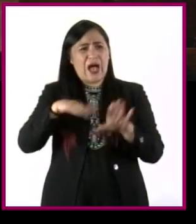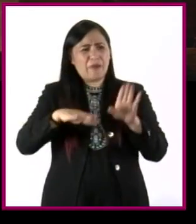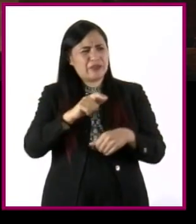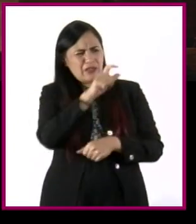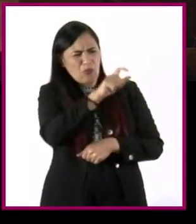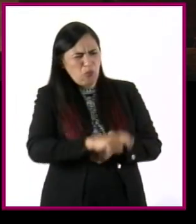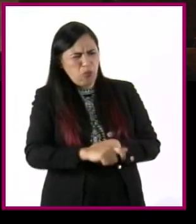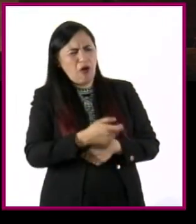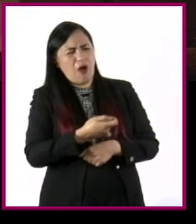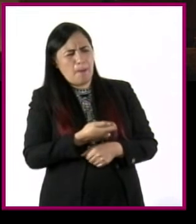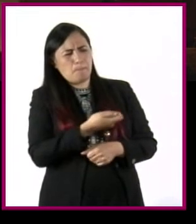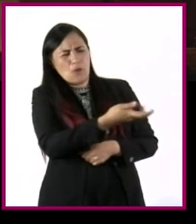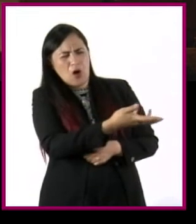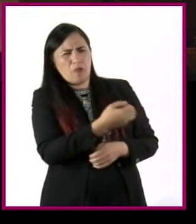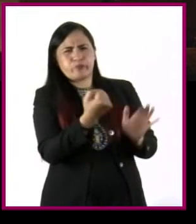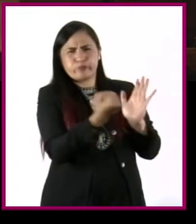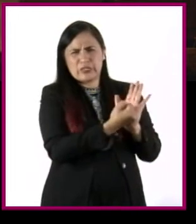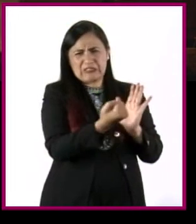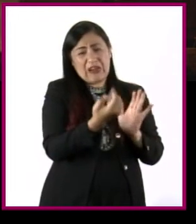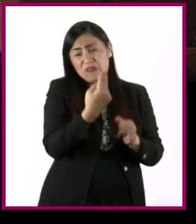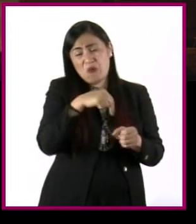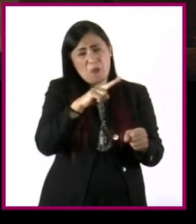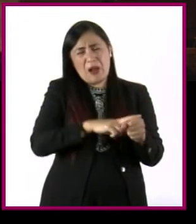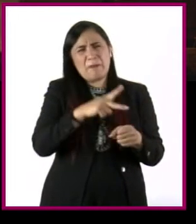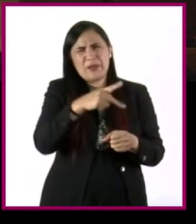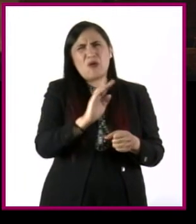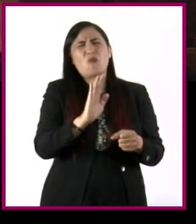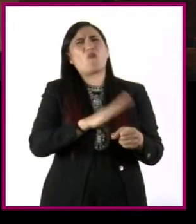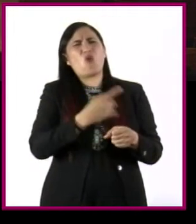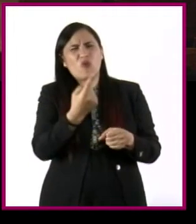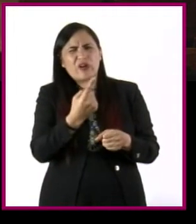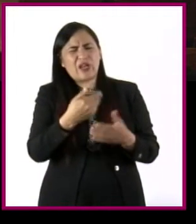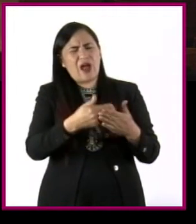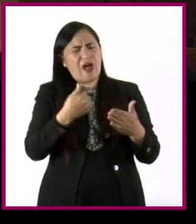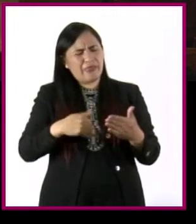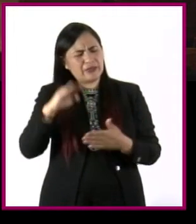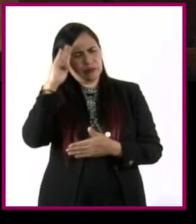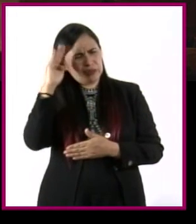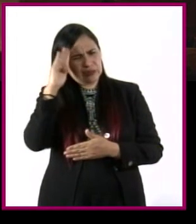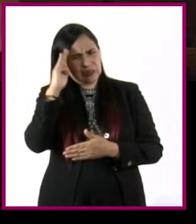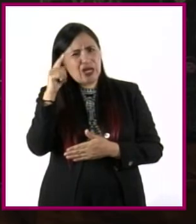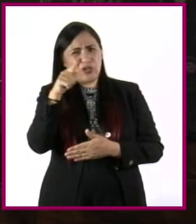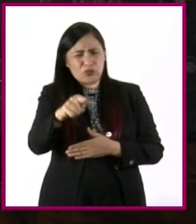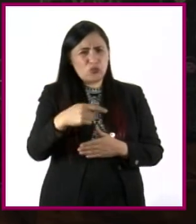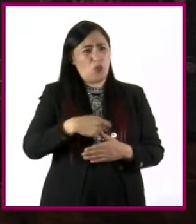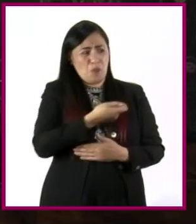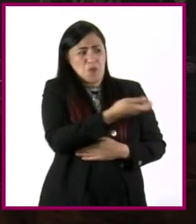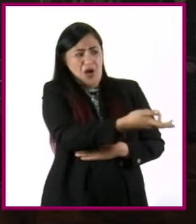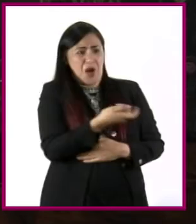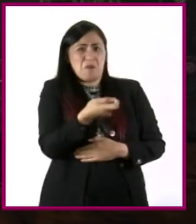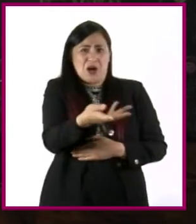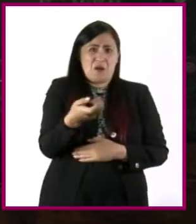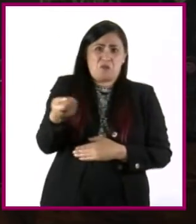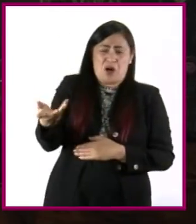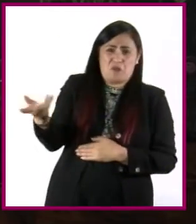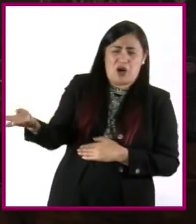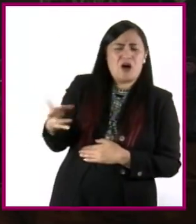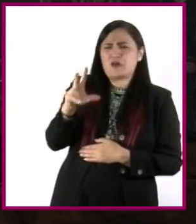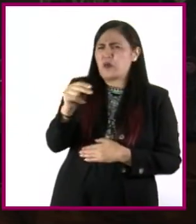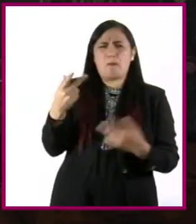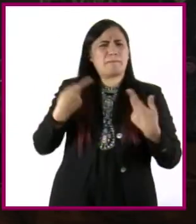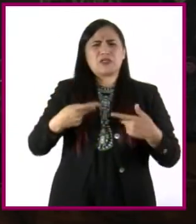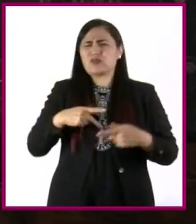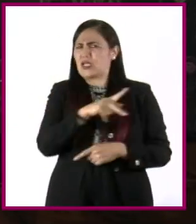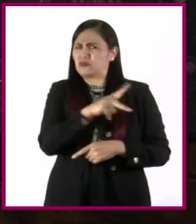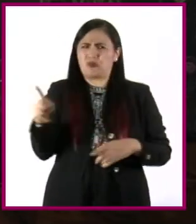conoce, es importante tomar conciencia de por qué lo hace. No metas a nadie en cajas y estereotipos. Todas las personas somos